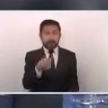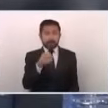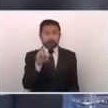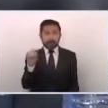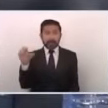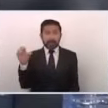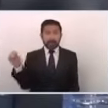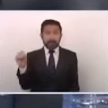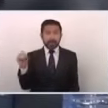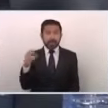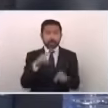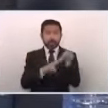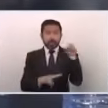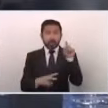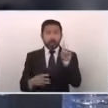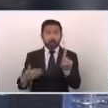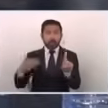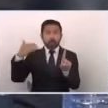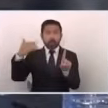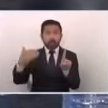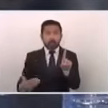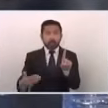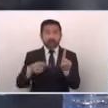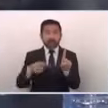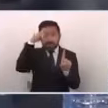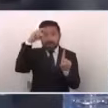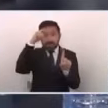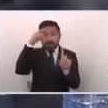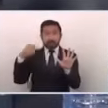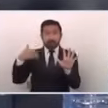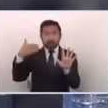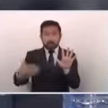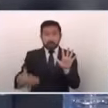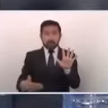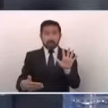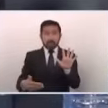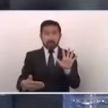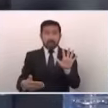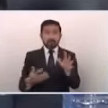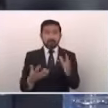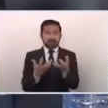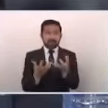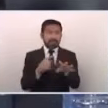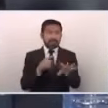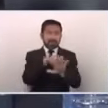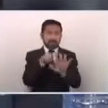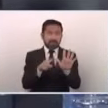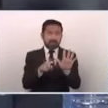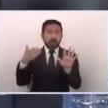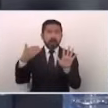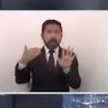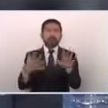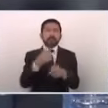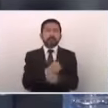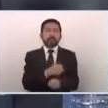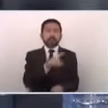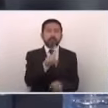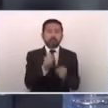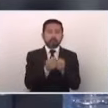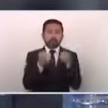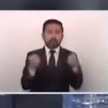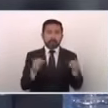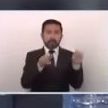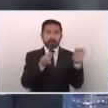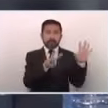$360,000 en un año. Y si se echaban los 5 años, porque obviamente la mayoría de eso es lo que se echaba, estábamos hablando de